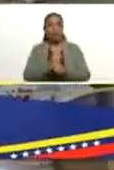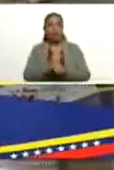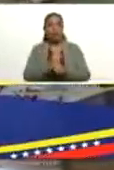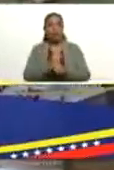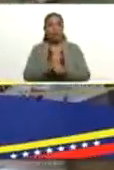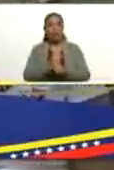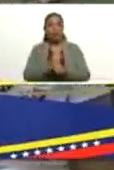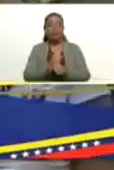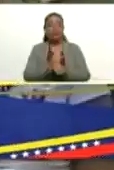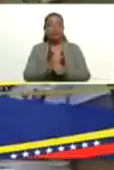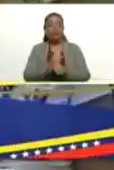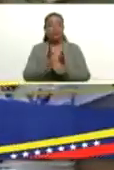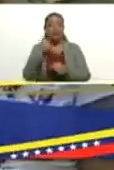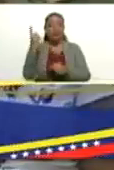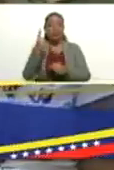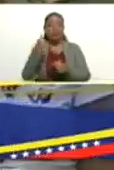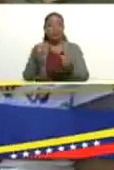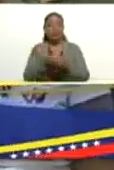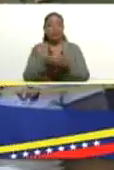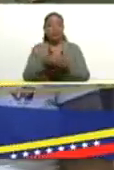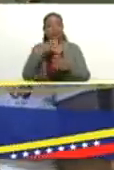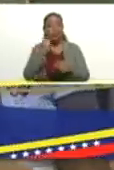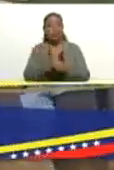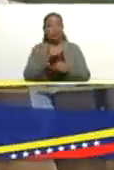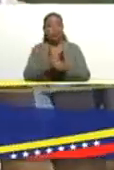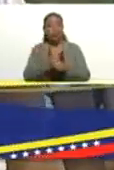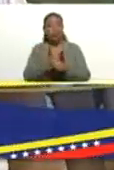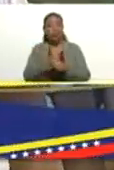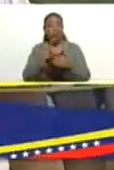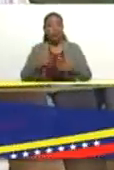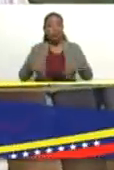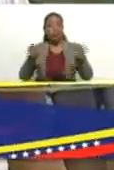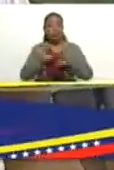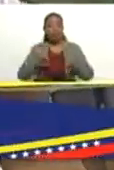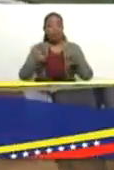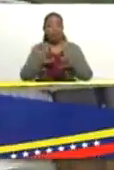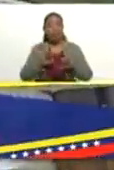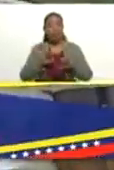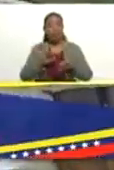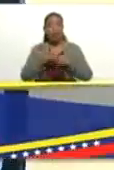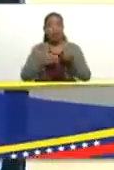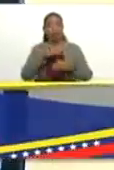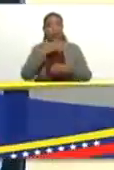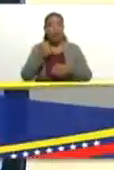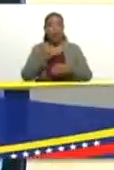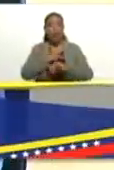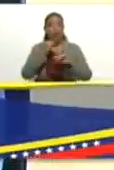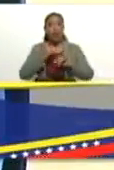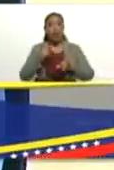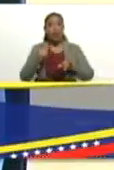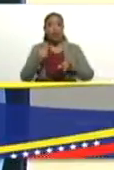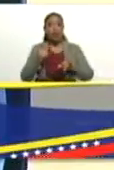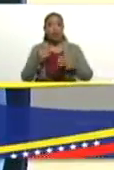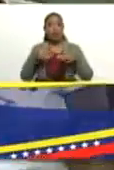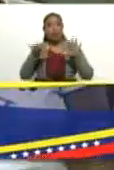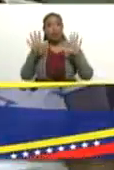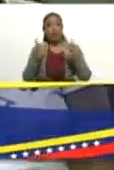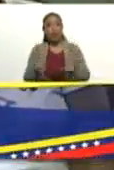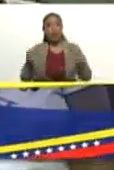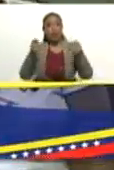Que como un solo equipo han trabajado sin descanso para proporcionarlo de la mayor suma felicidad, a pesar del